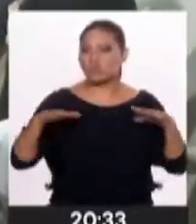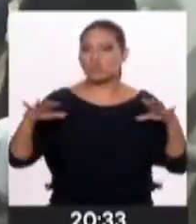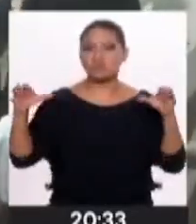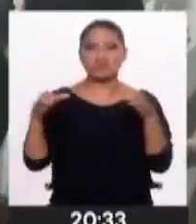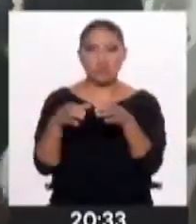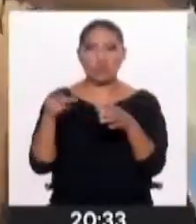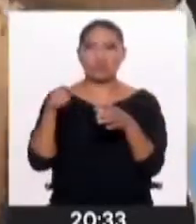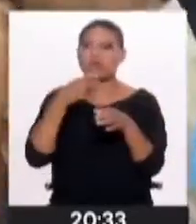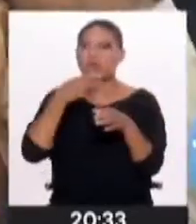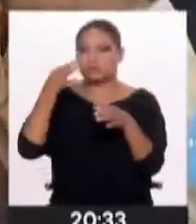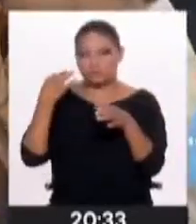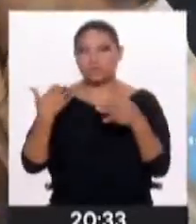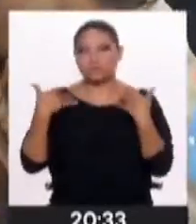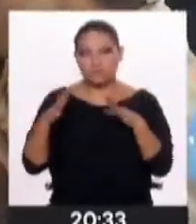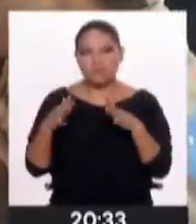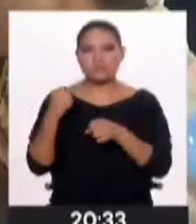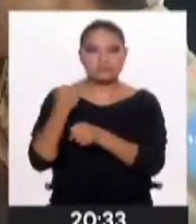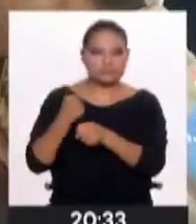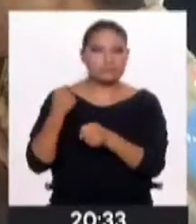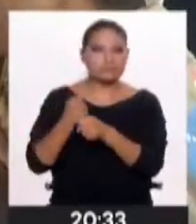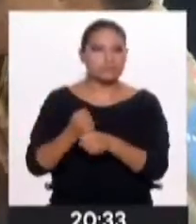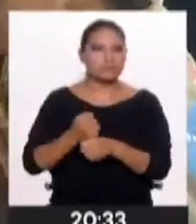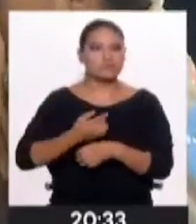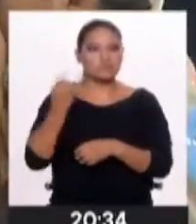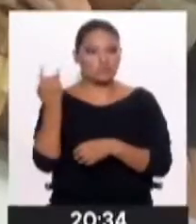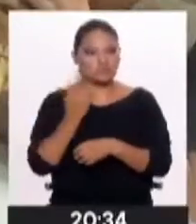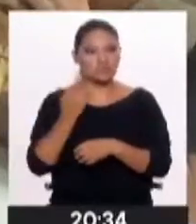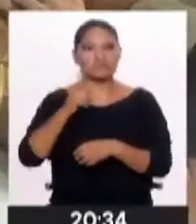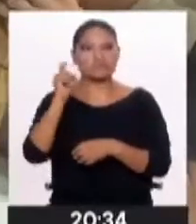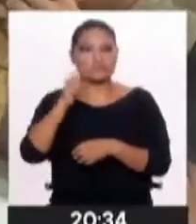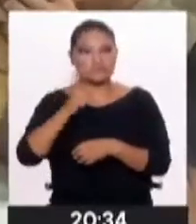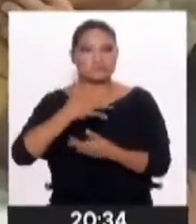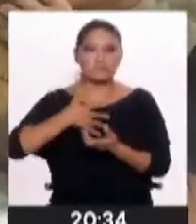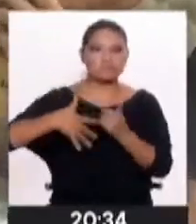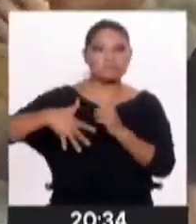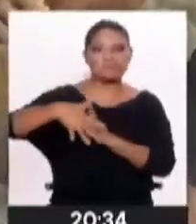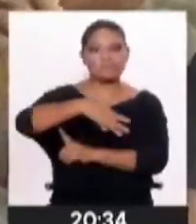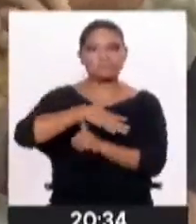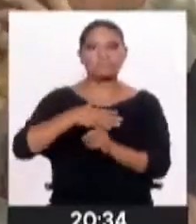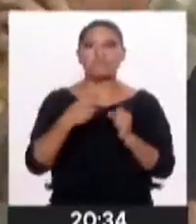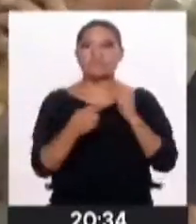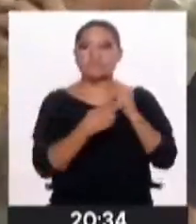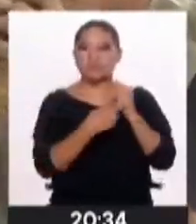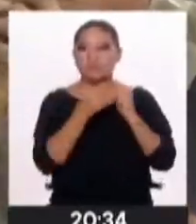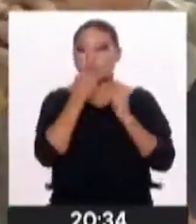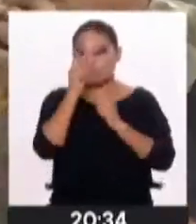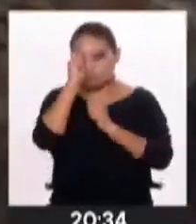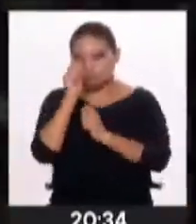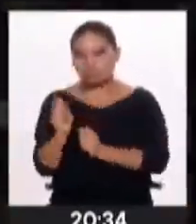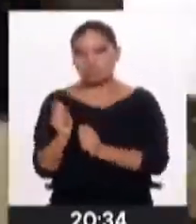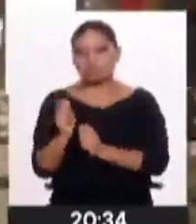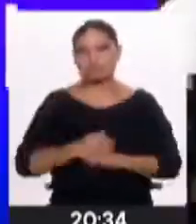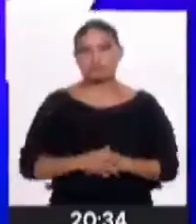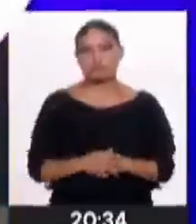son una realidad que requiere urgentemente un entorno seguro y digno.